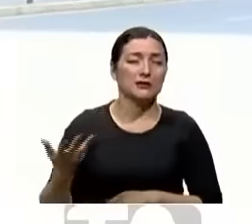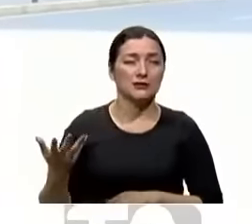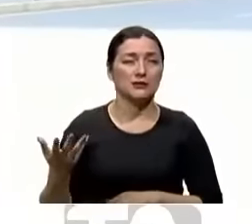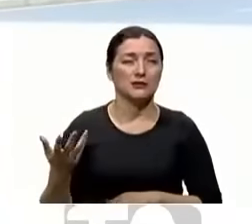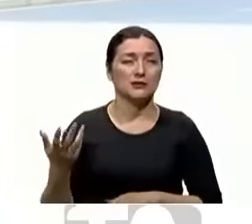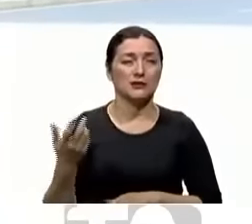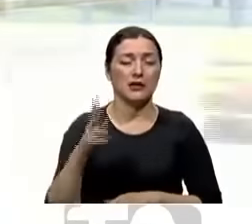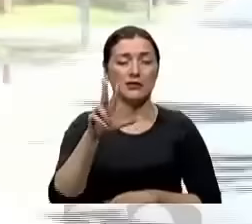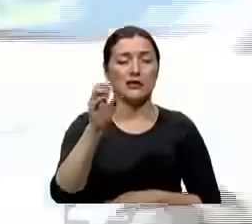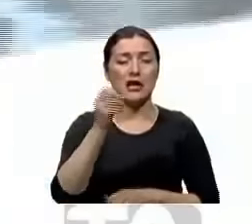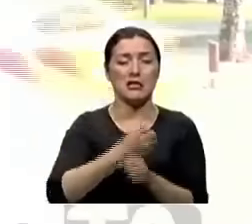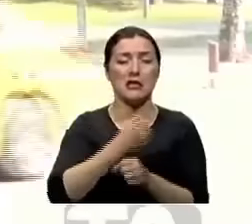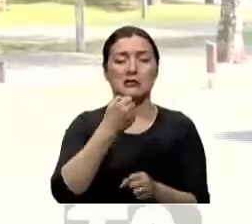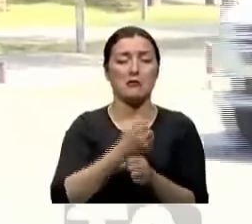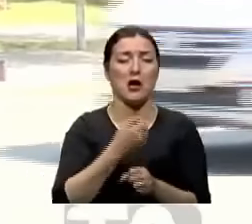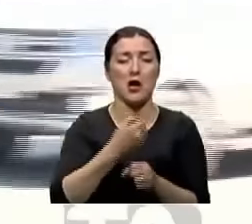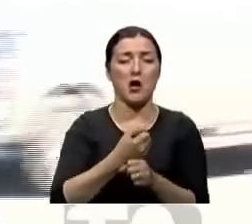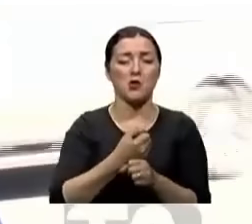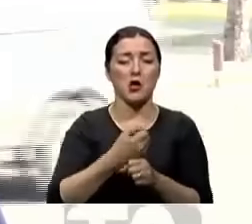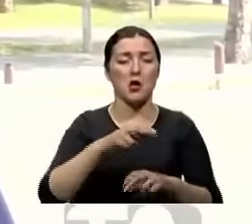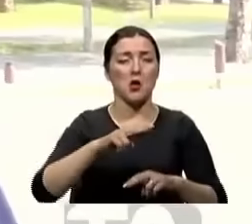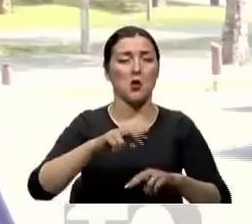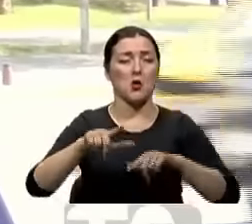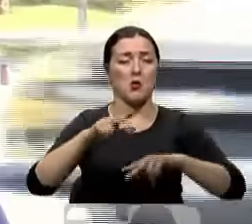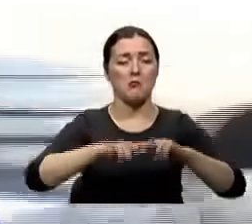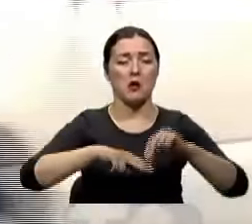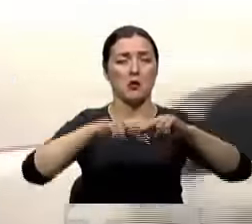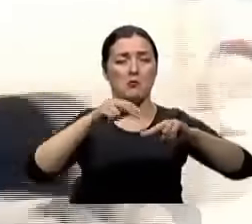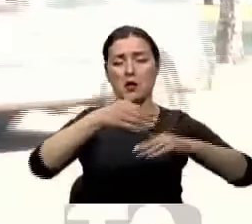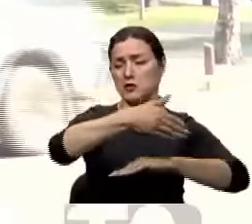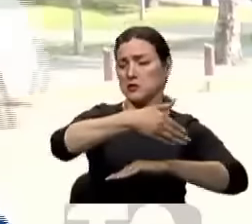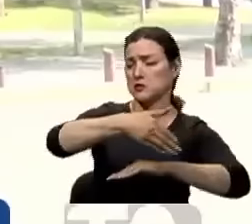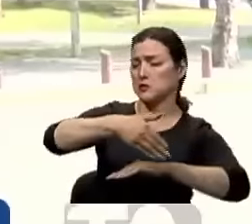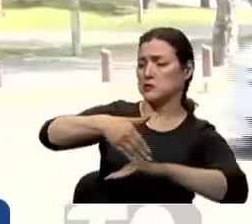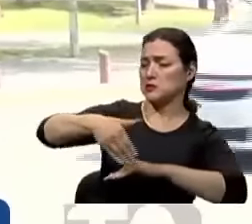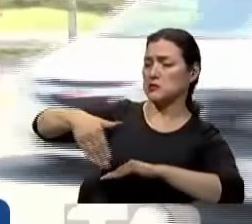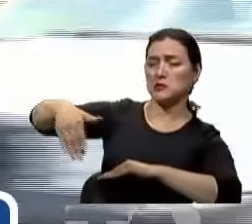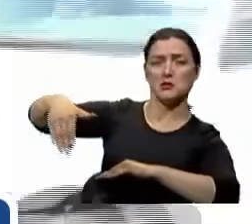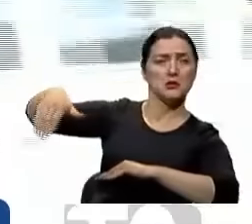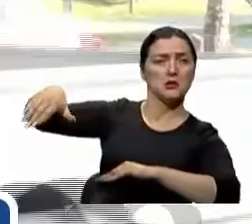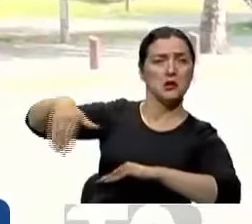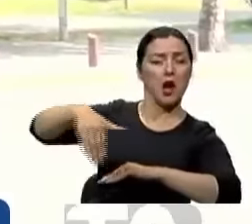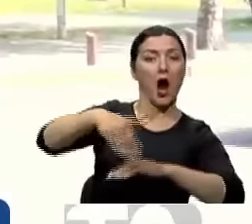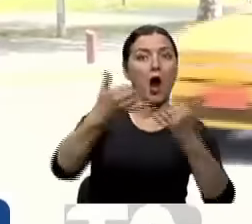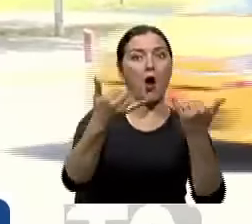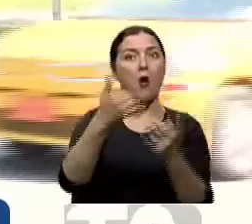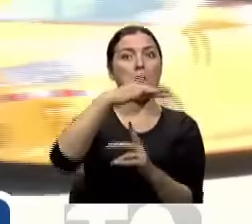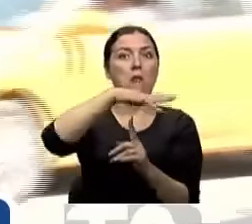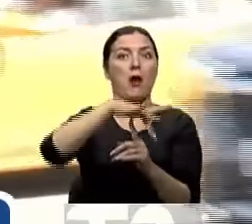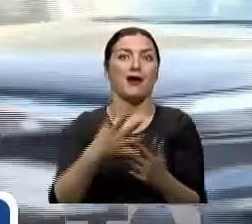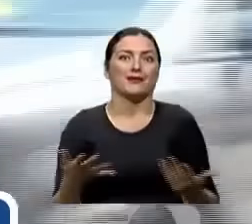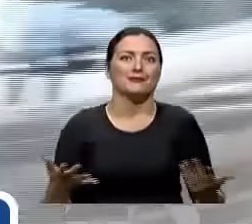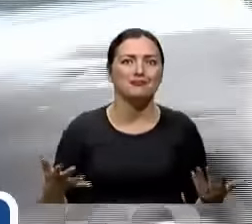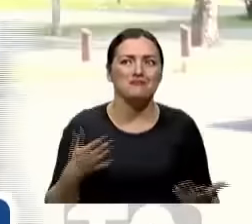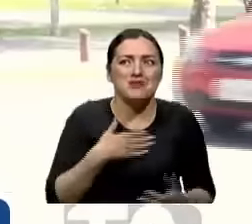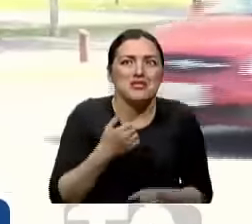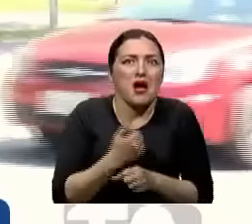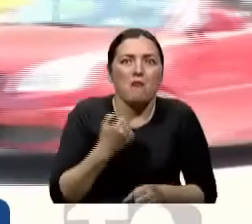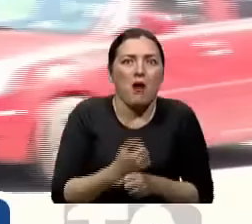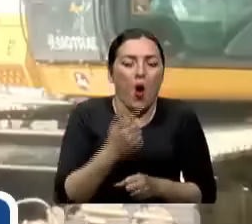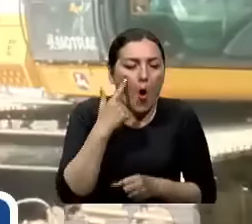30 trabajadores aquí. En la tribuna viene toda esta calle que es que van a ser bulevar. Es decir, que nos van a quitar